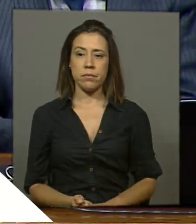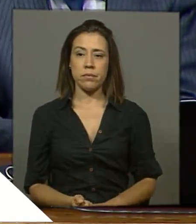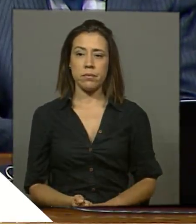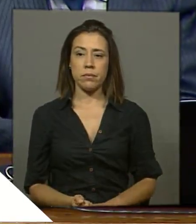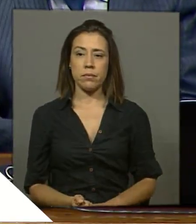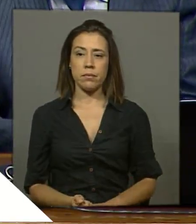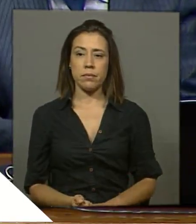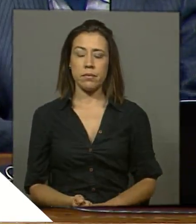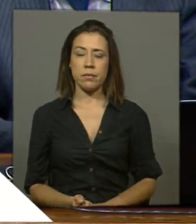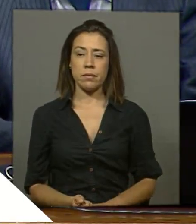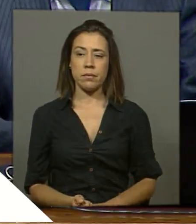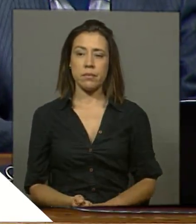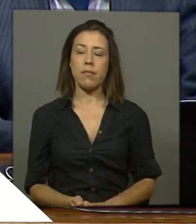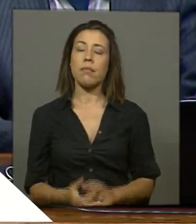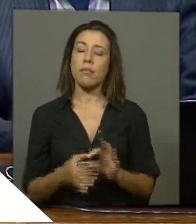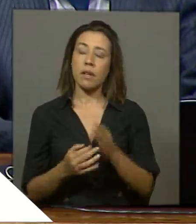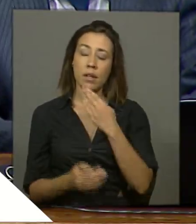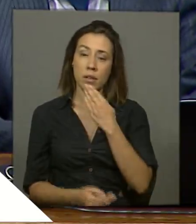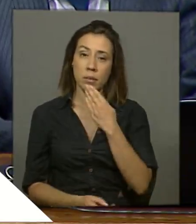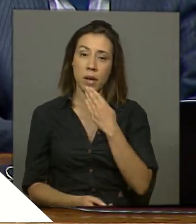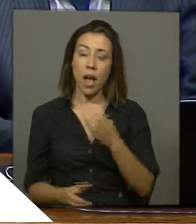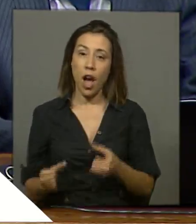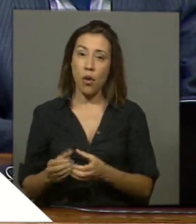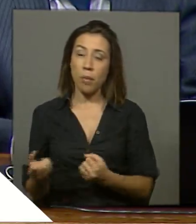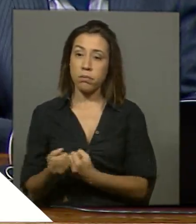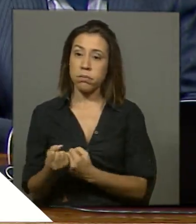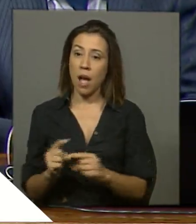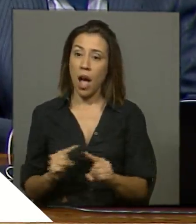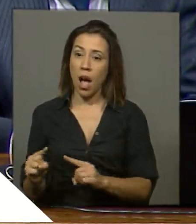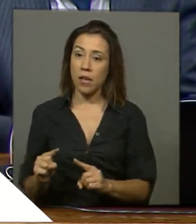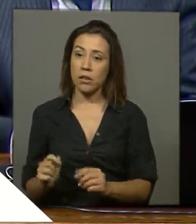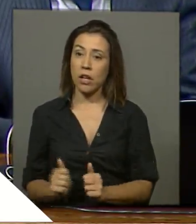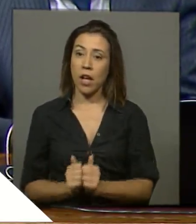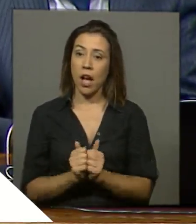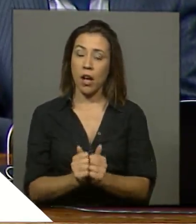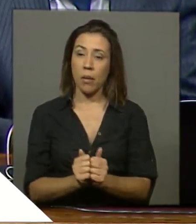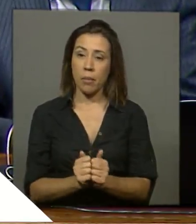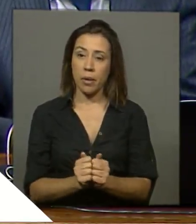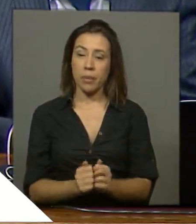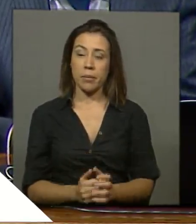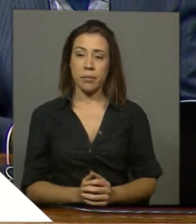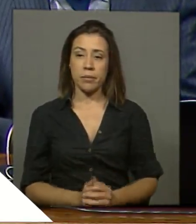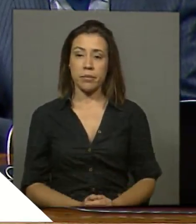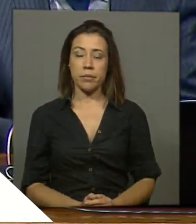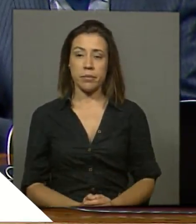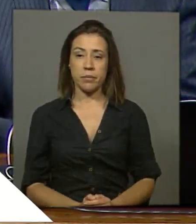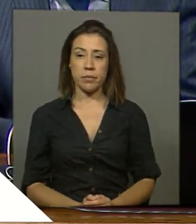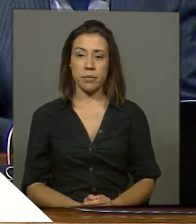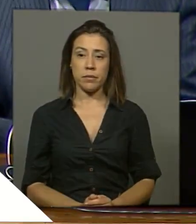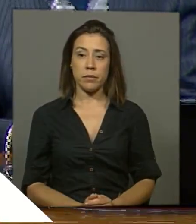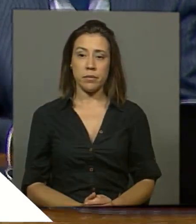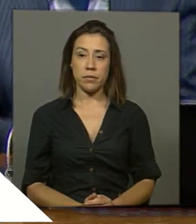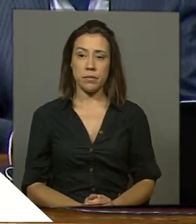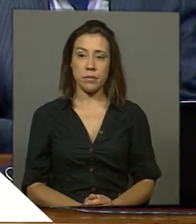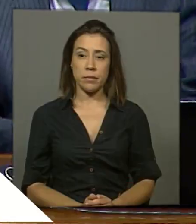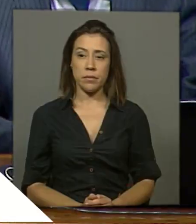verdad le agradezco también al equipo de asesores que lo ha acompañado las gracias melero